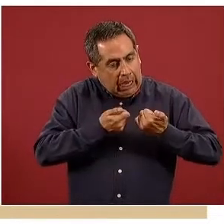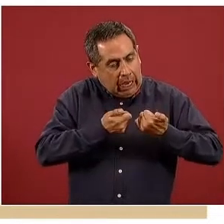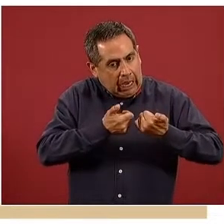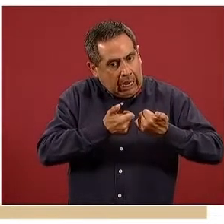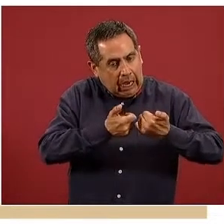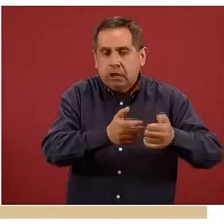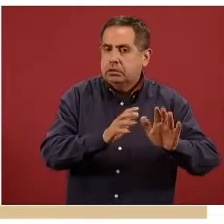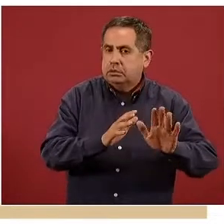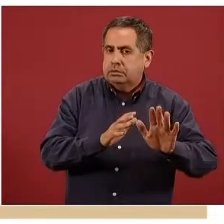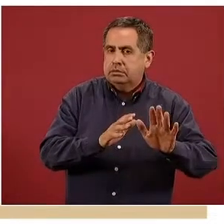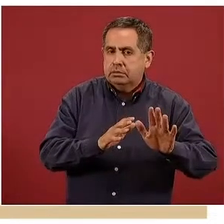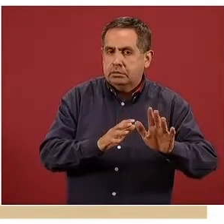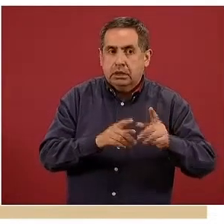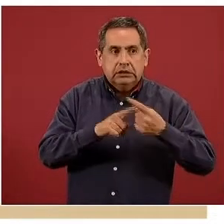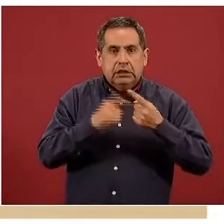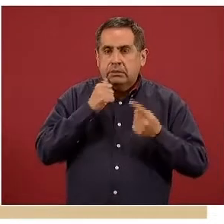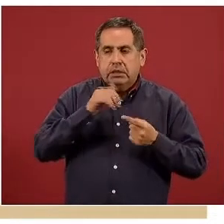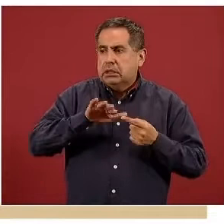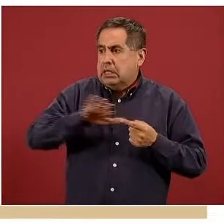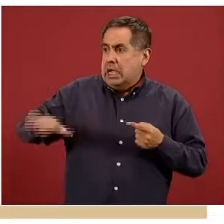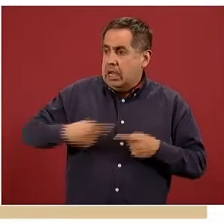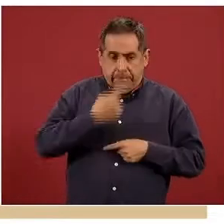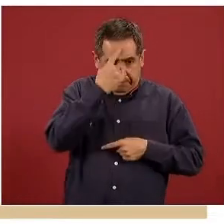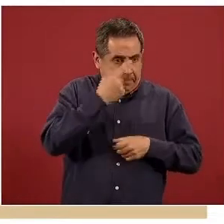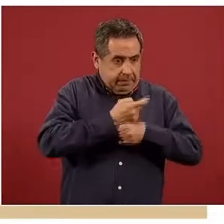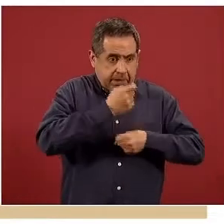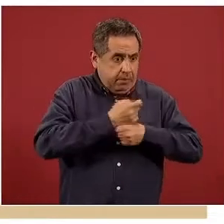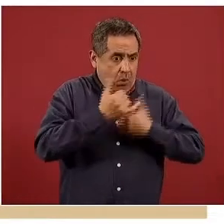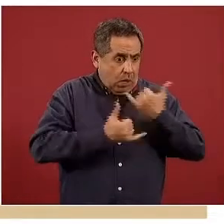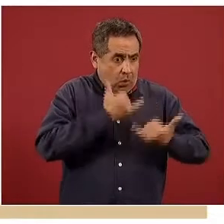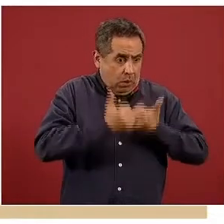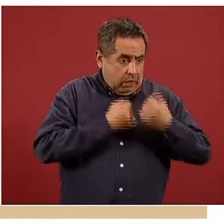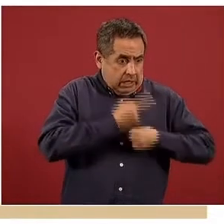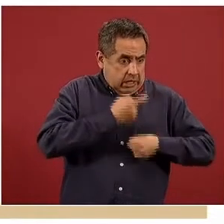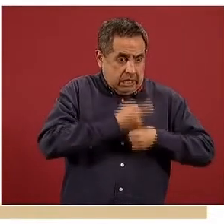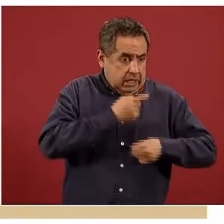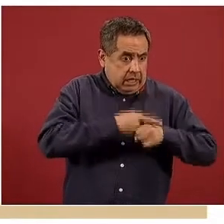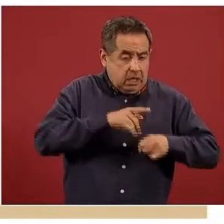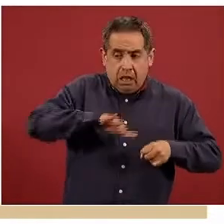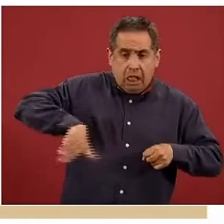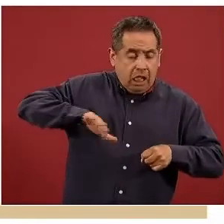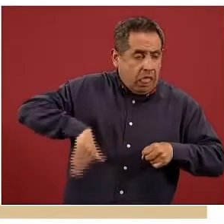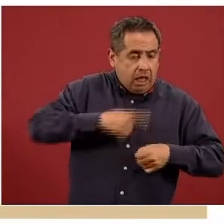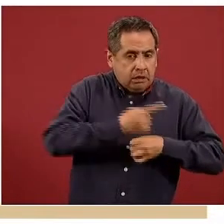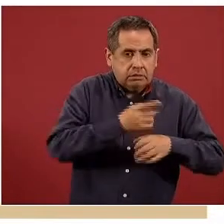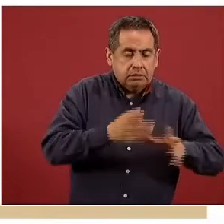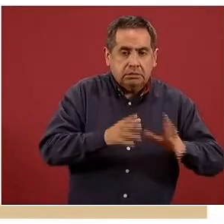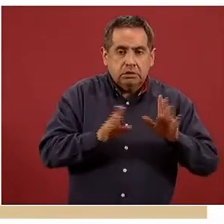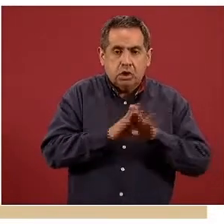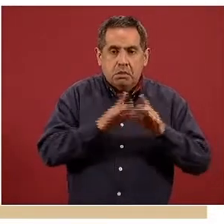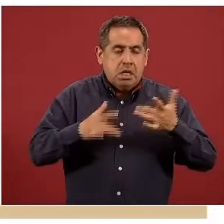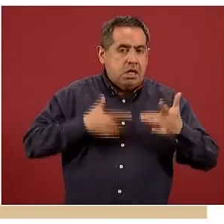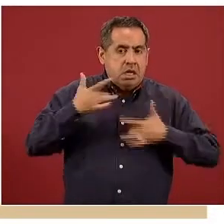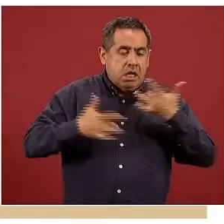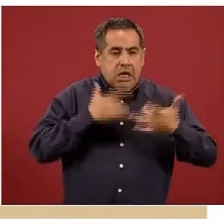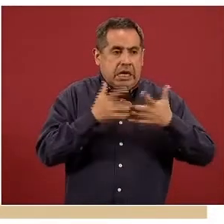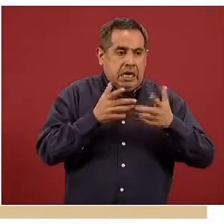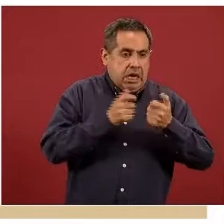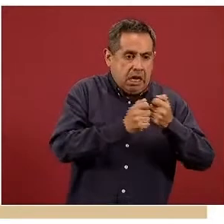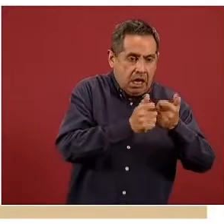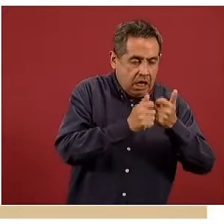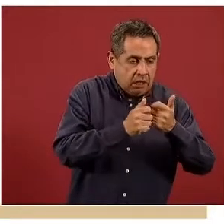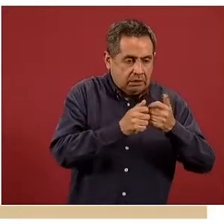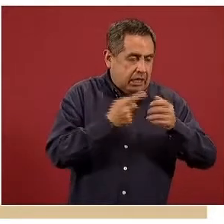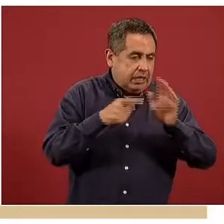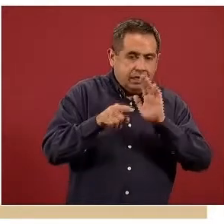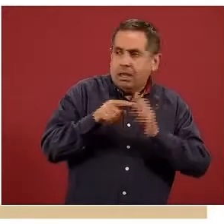una prioridad por realizar la actividad del videojuego por encima de cualquier otra actividad, y va a tener un aumento en la conducta compulsiva a pesar de tener